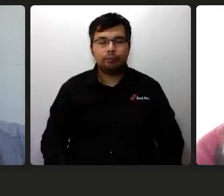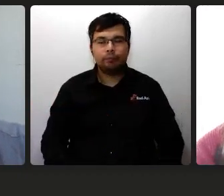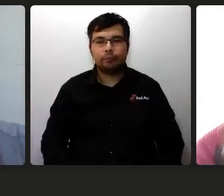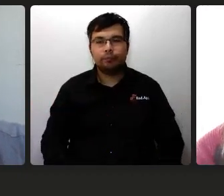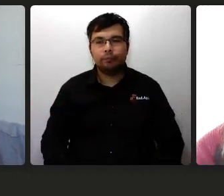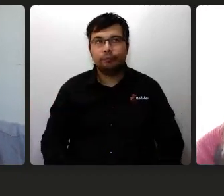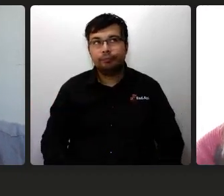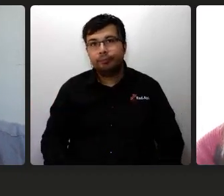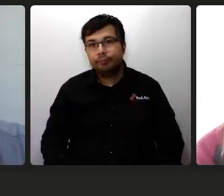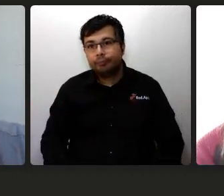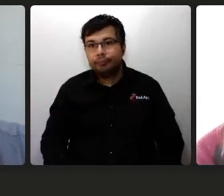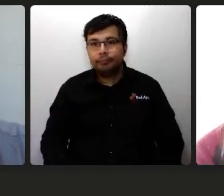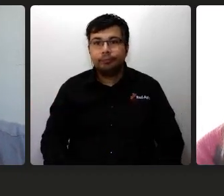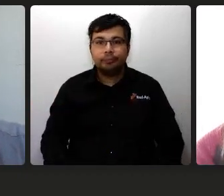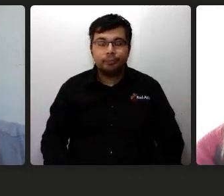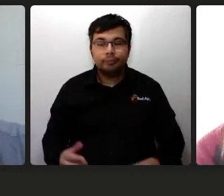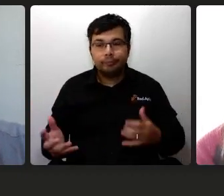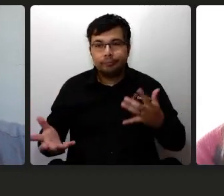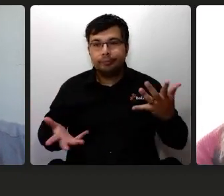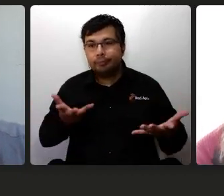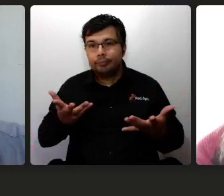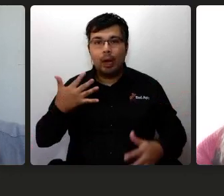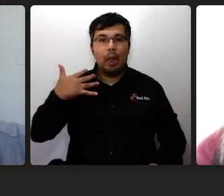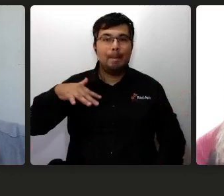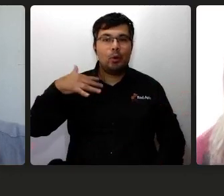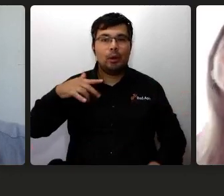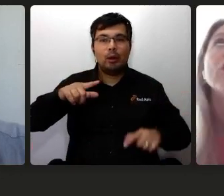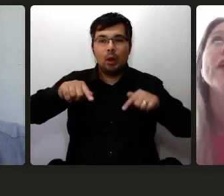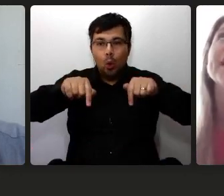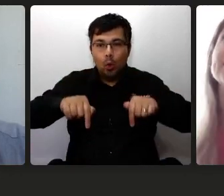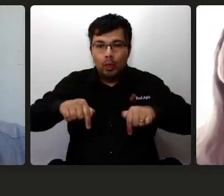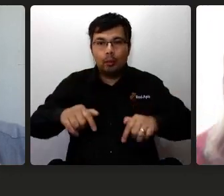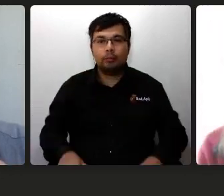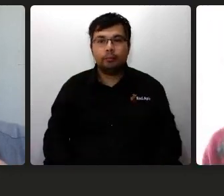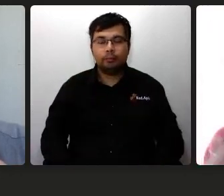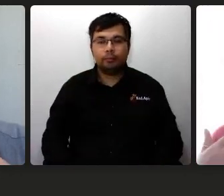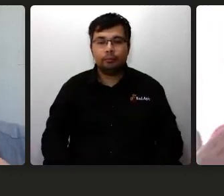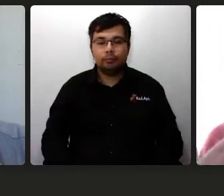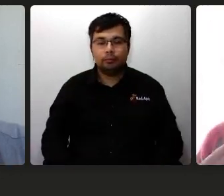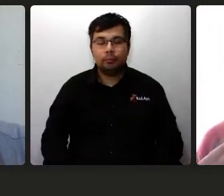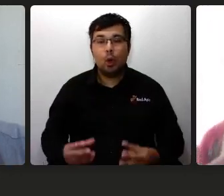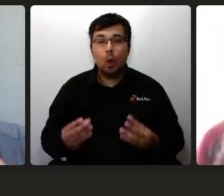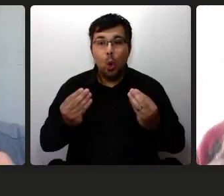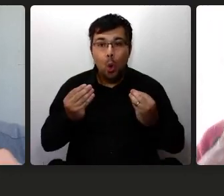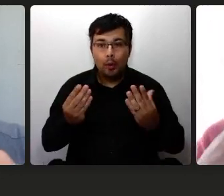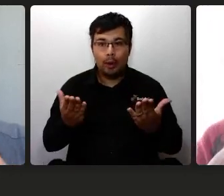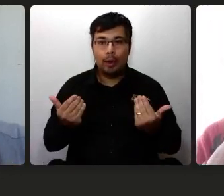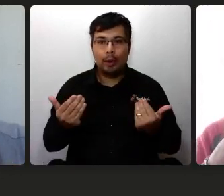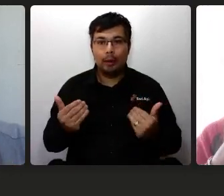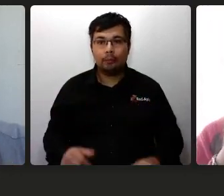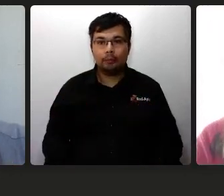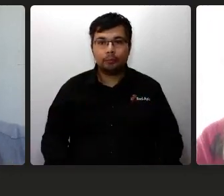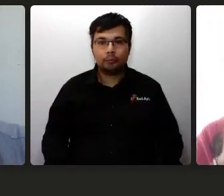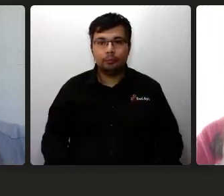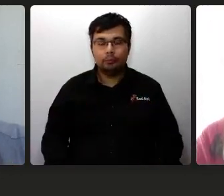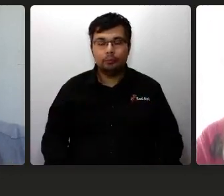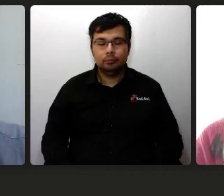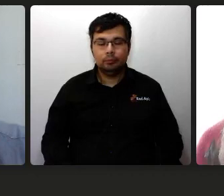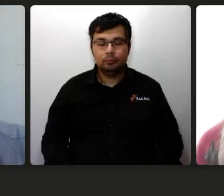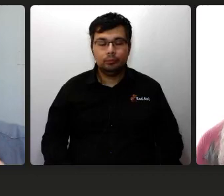sea, fundamental. Yo creo que hoy día, obviamente, las necesidades y en